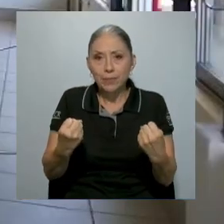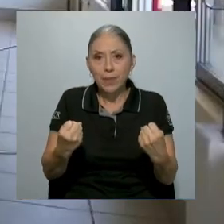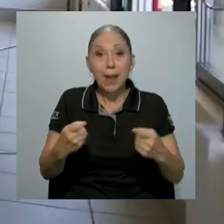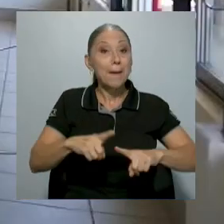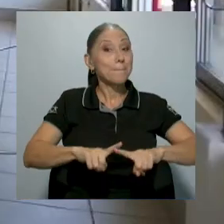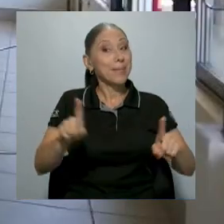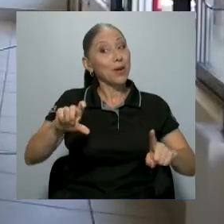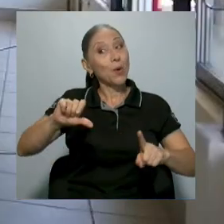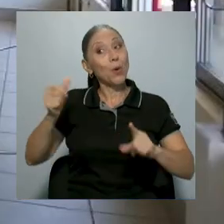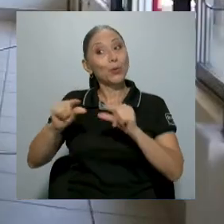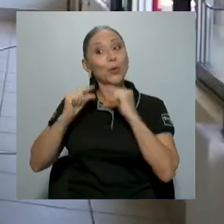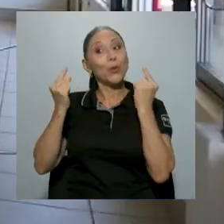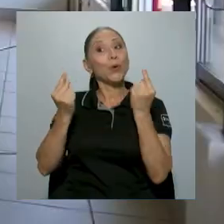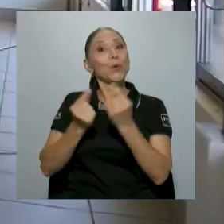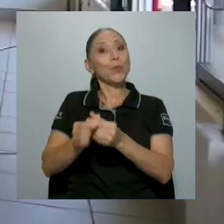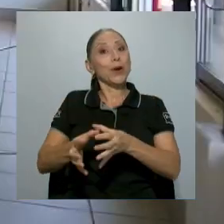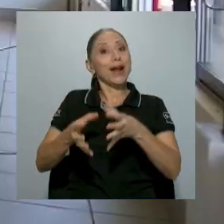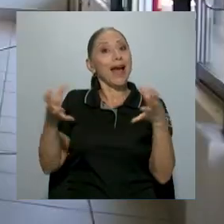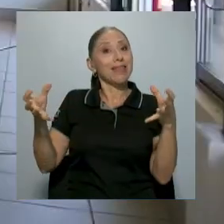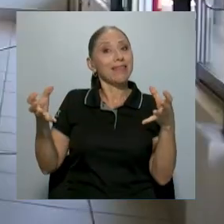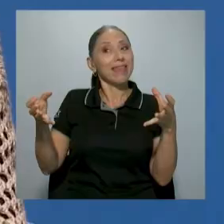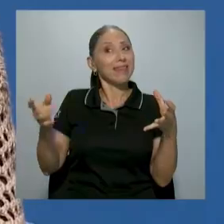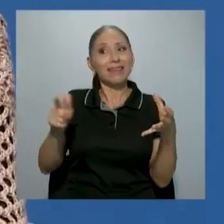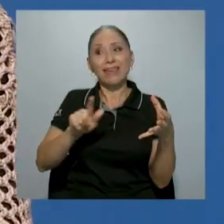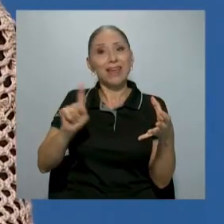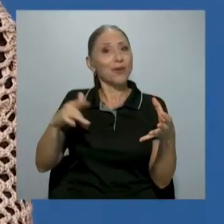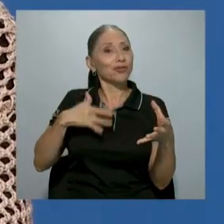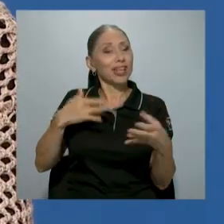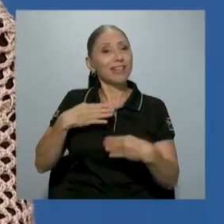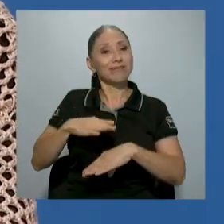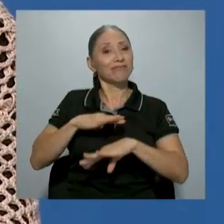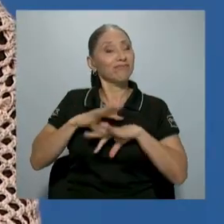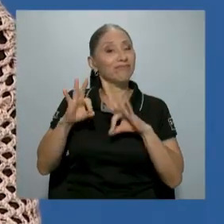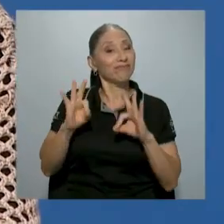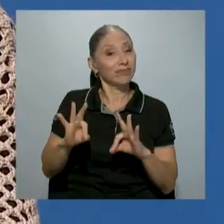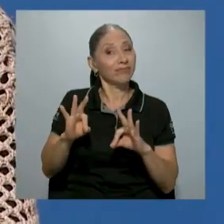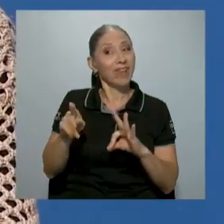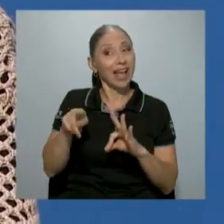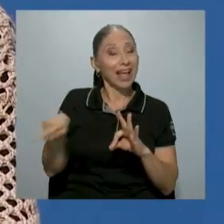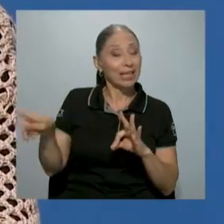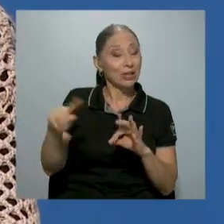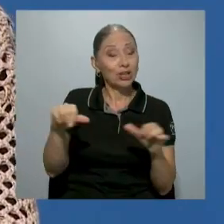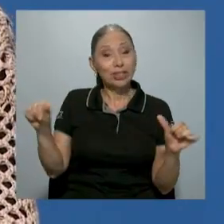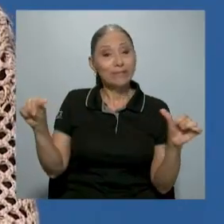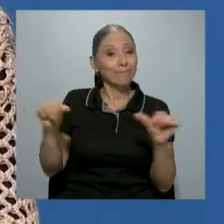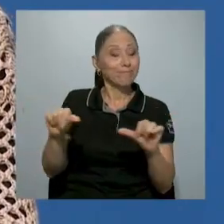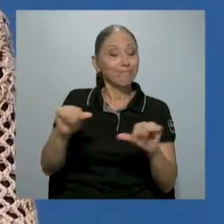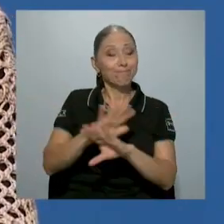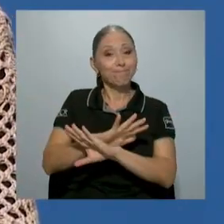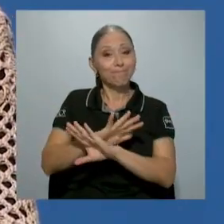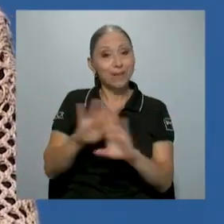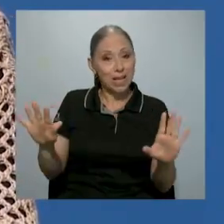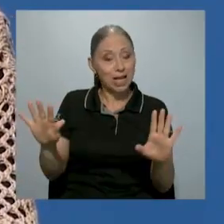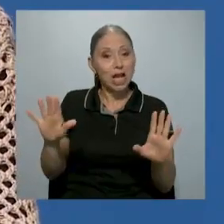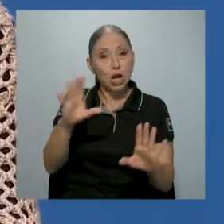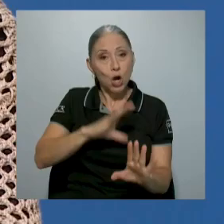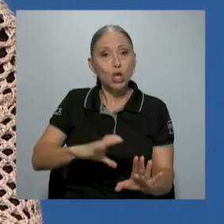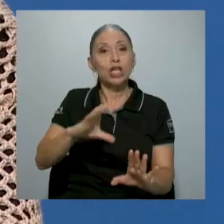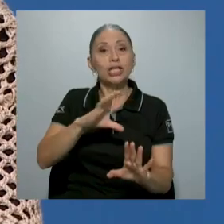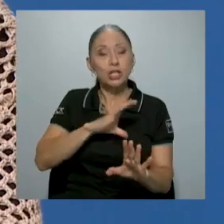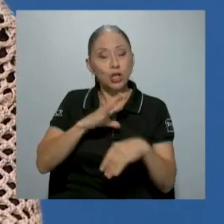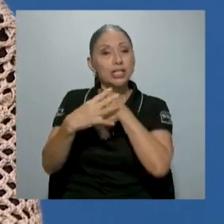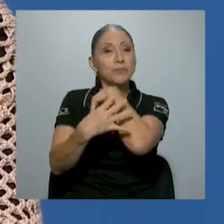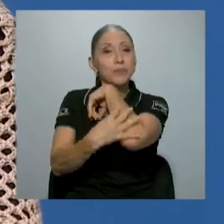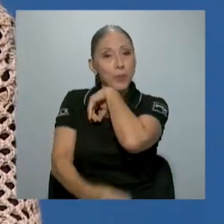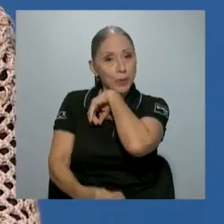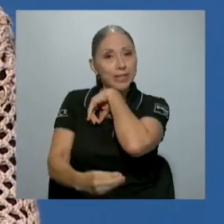grupo importante que no la está pasando bien, ¿verdad? Que la está pasando realmente en condiciones de pobreza,